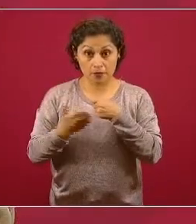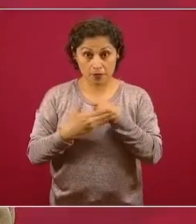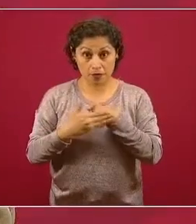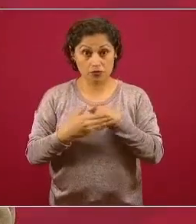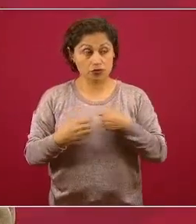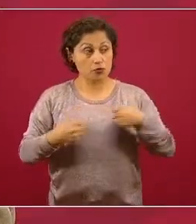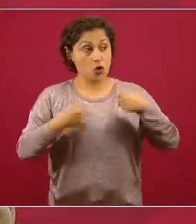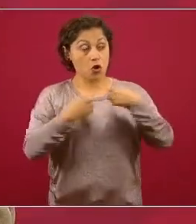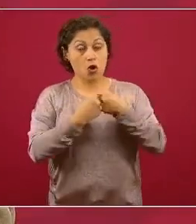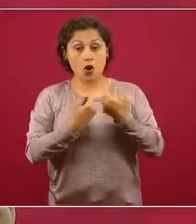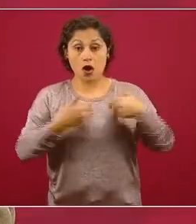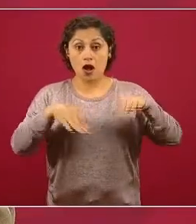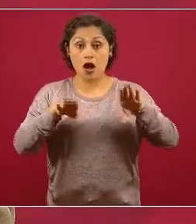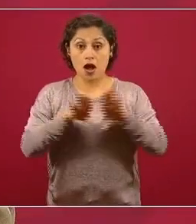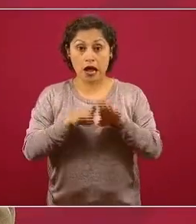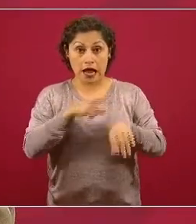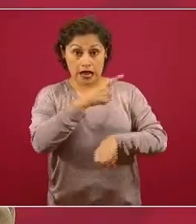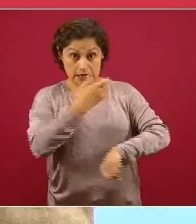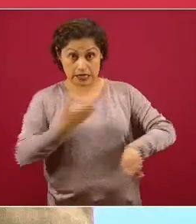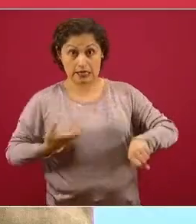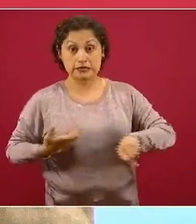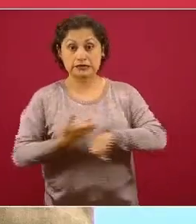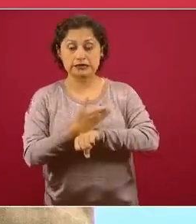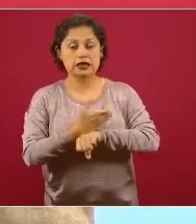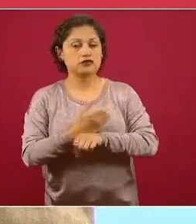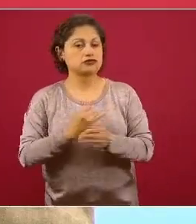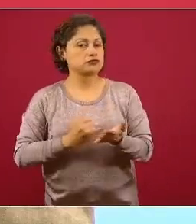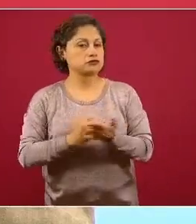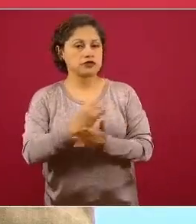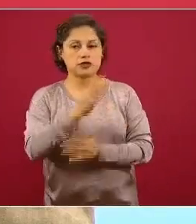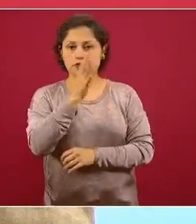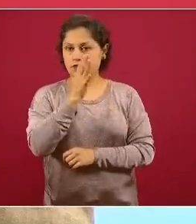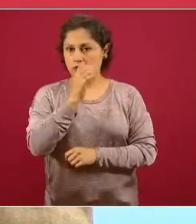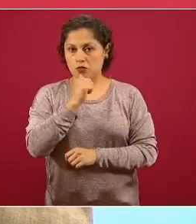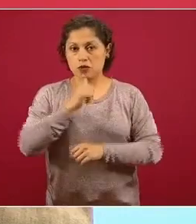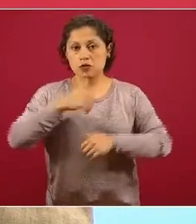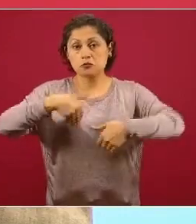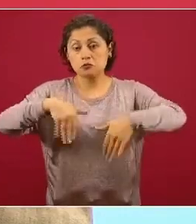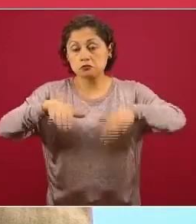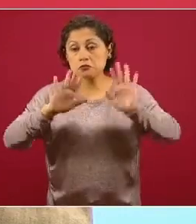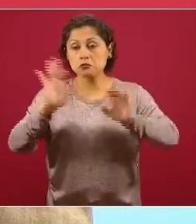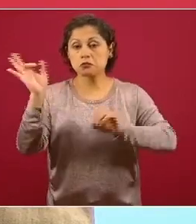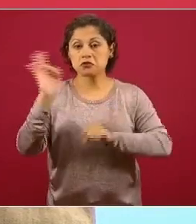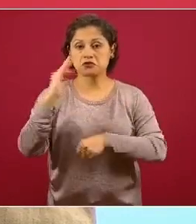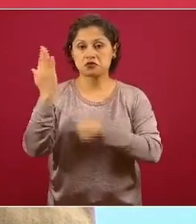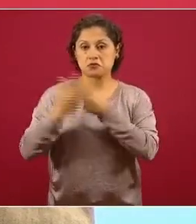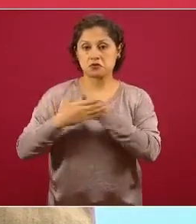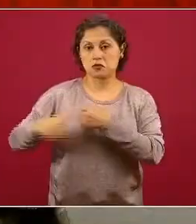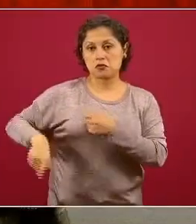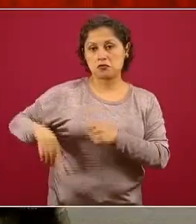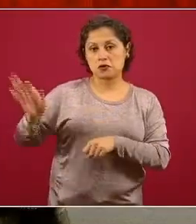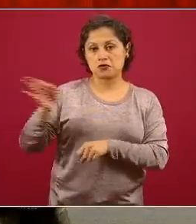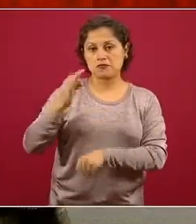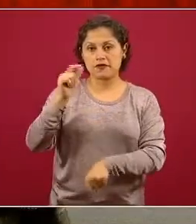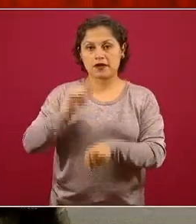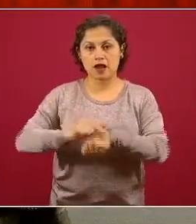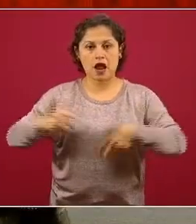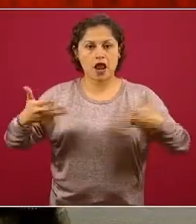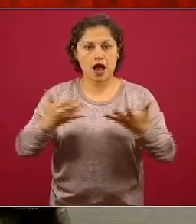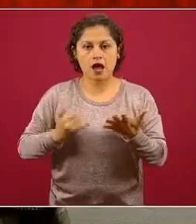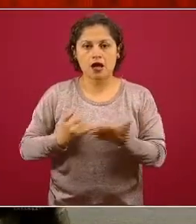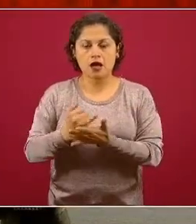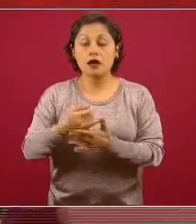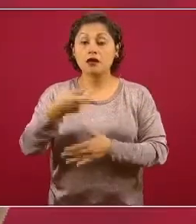los estados. Eso sería en todo caso una atribución del gobierno federal a través de la Secretaría de Gobernación. Pero no se está